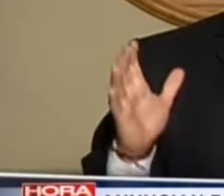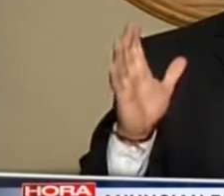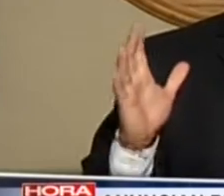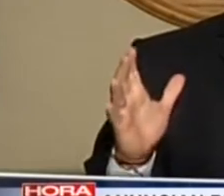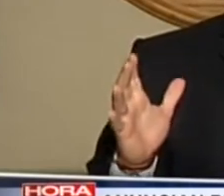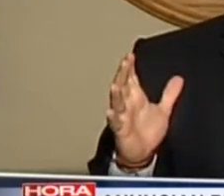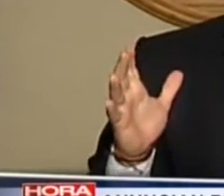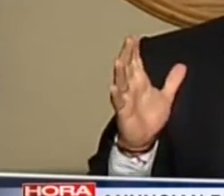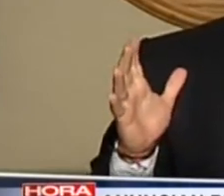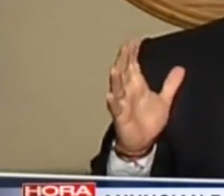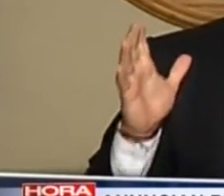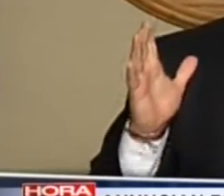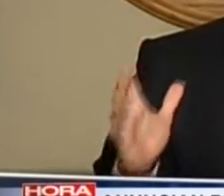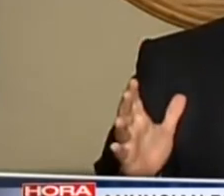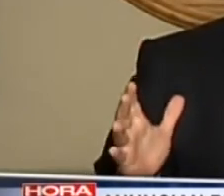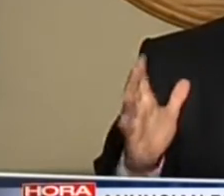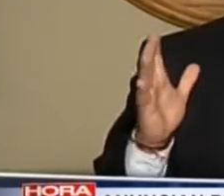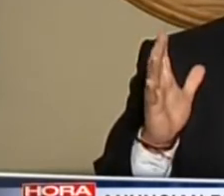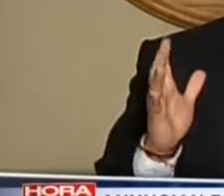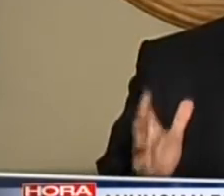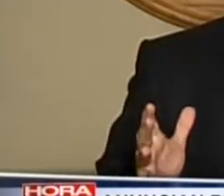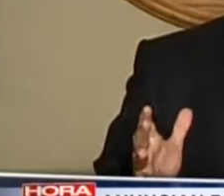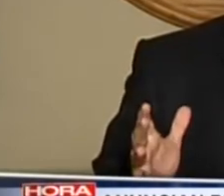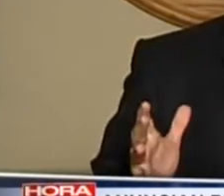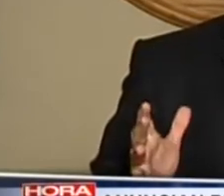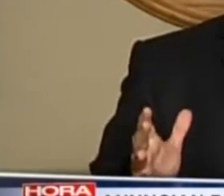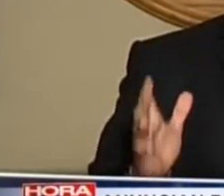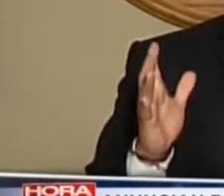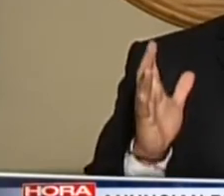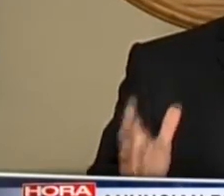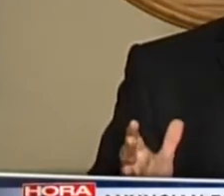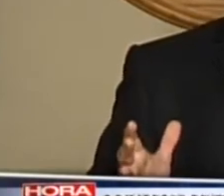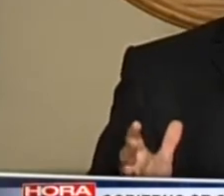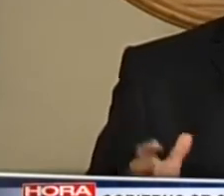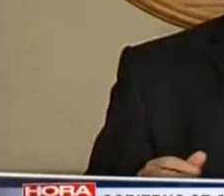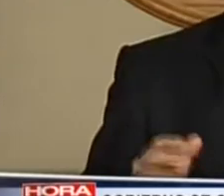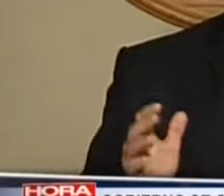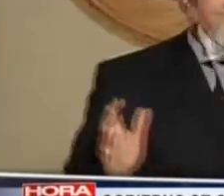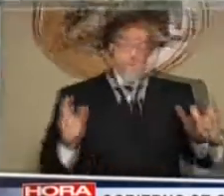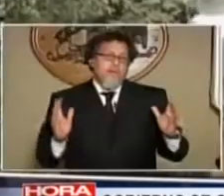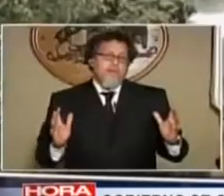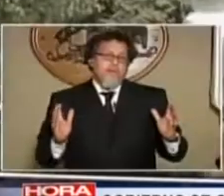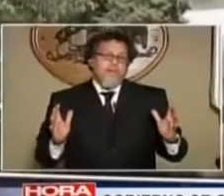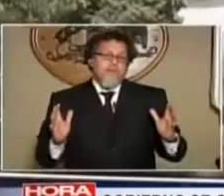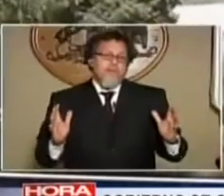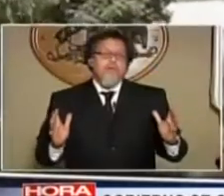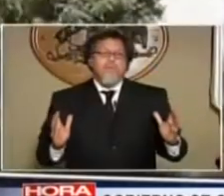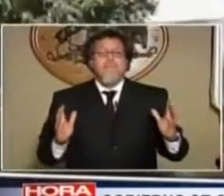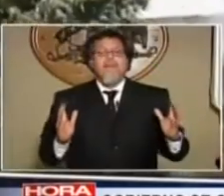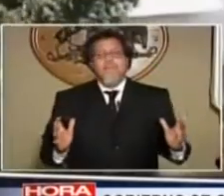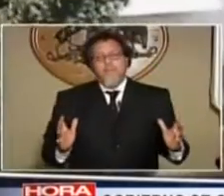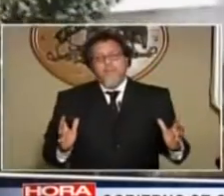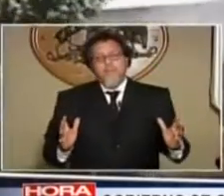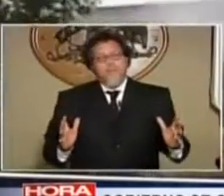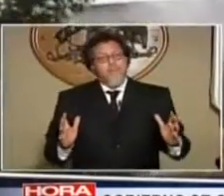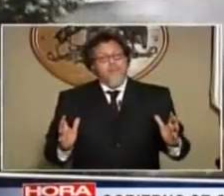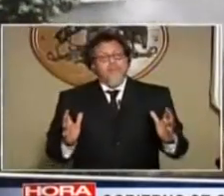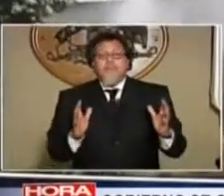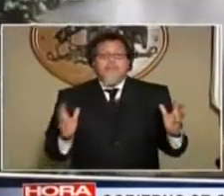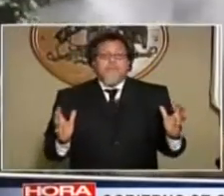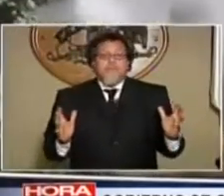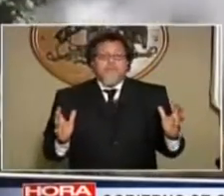Y eso se logró hacer en un plazo razonable y funcionó. Lo de las casas prefabricadas se demoran alrededor de 4 o 5 meses máximo.